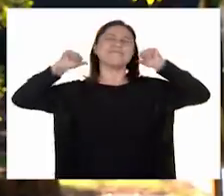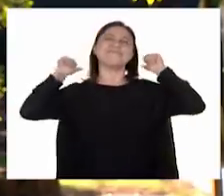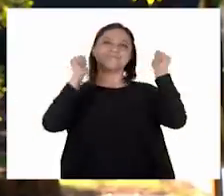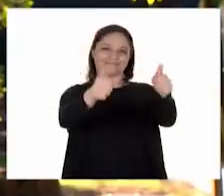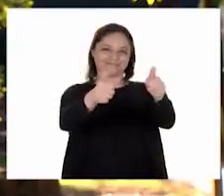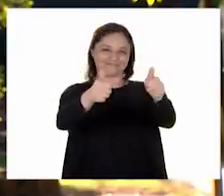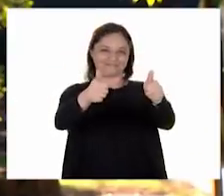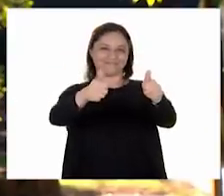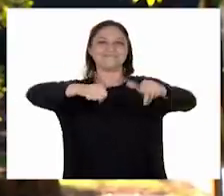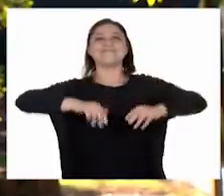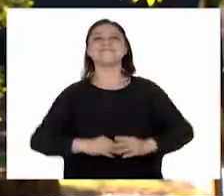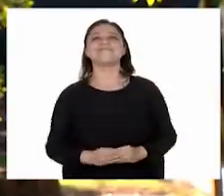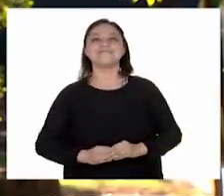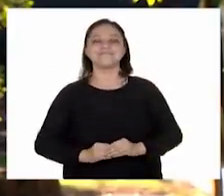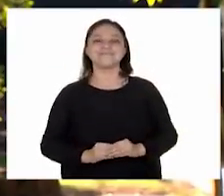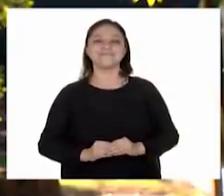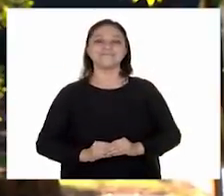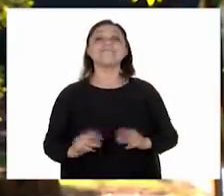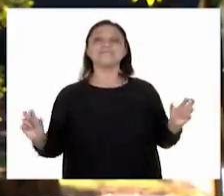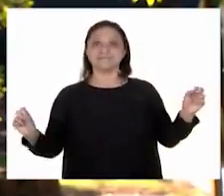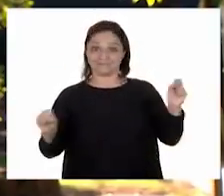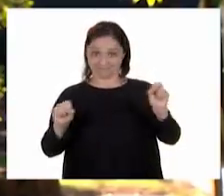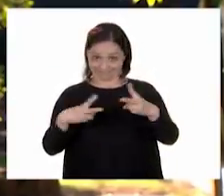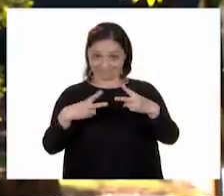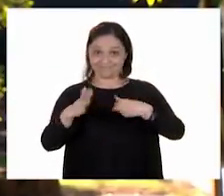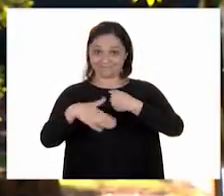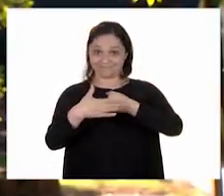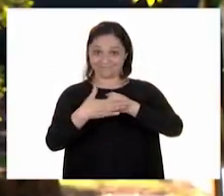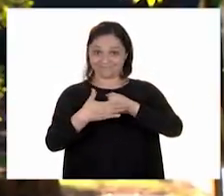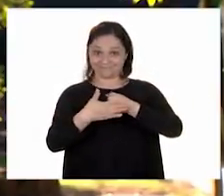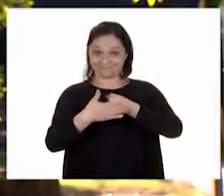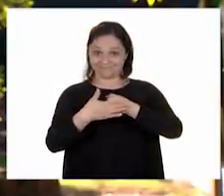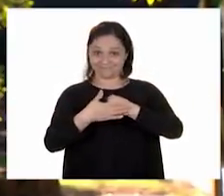¡Muy bien! ¡Nos vemos pronto!